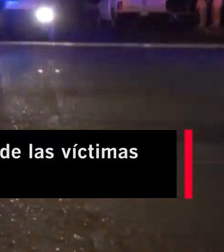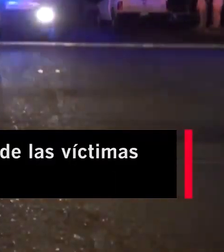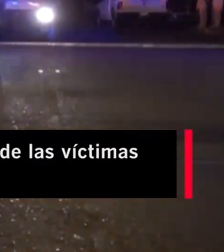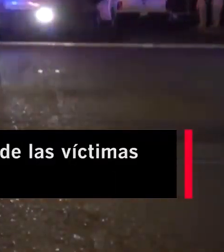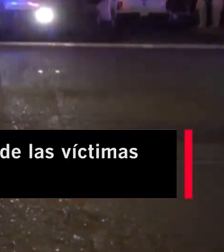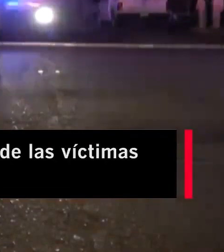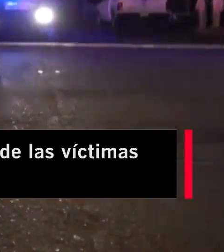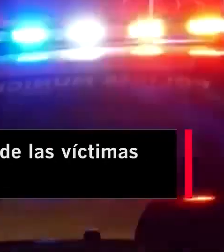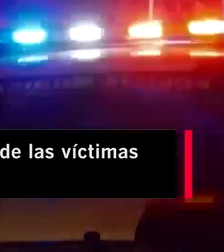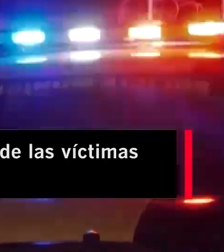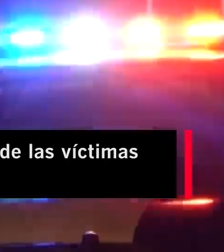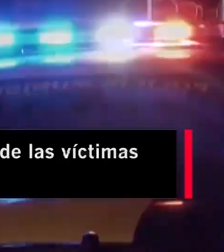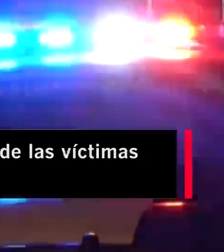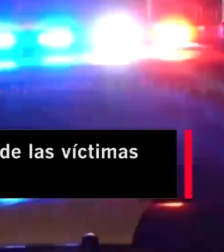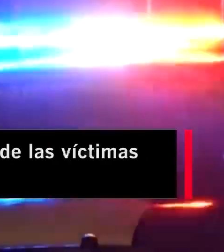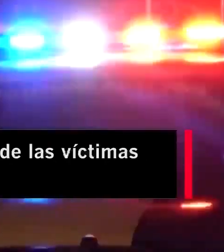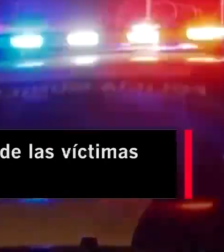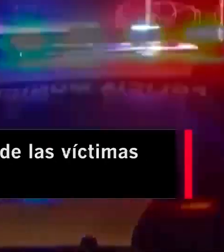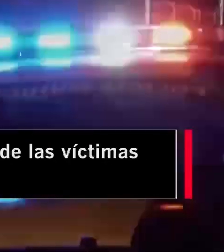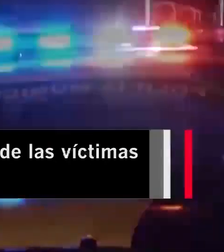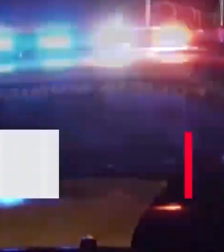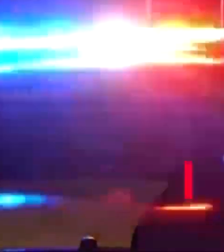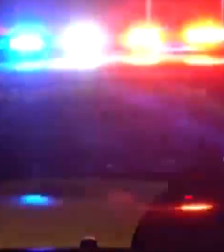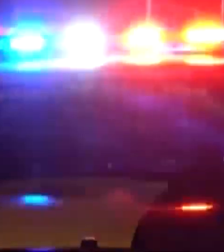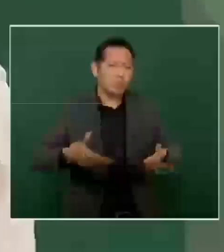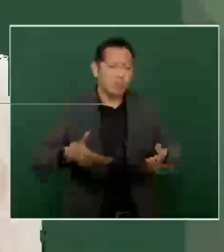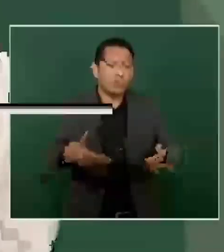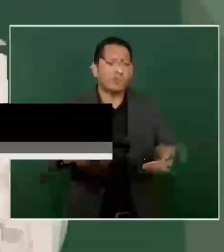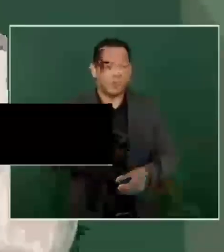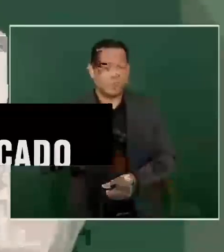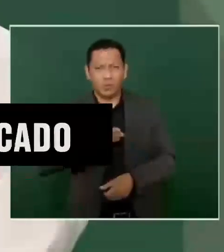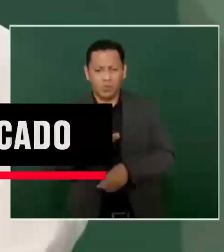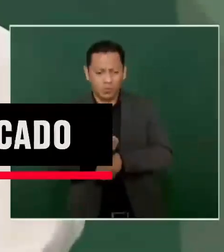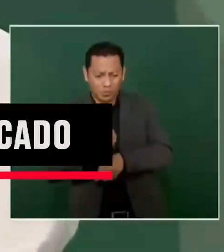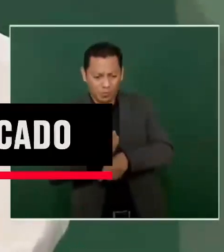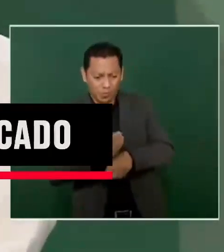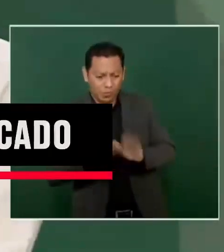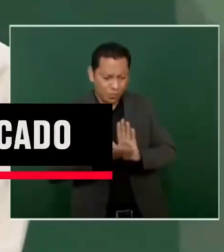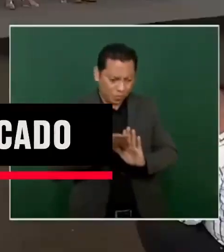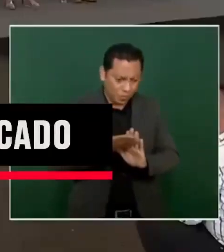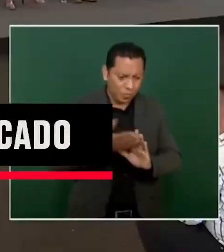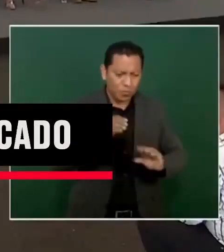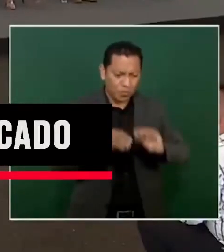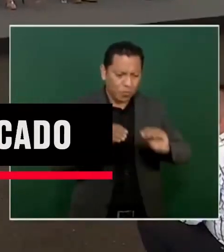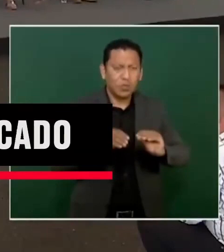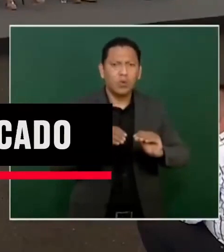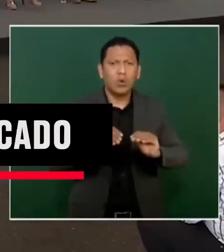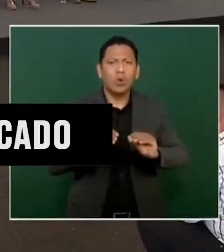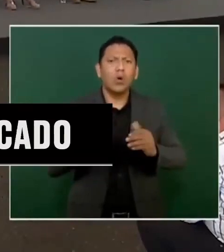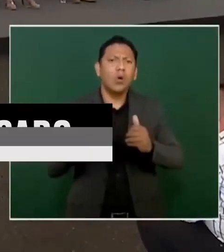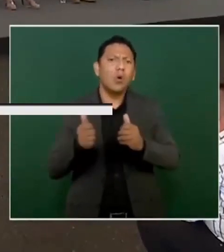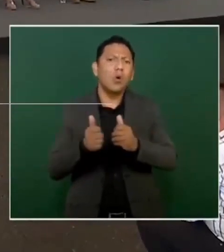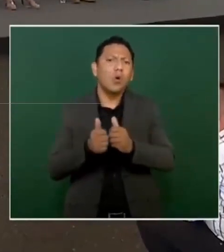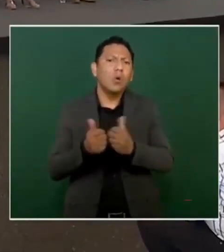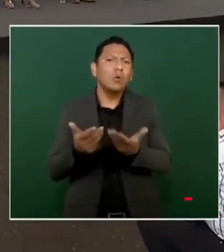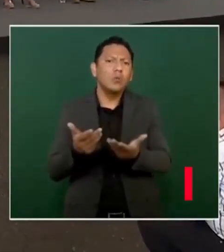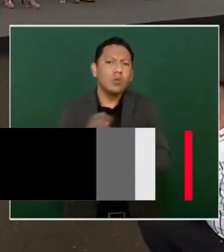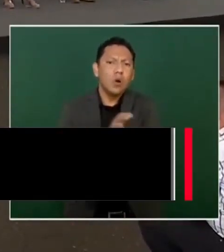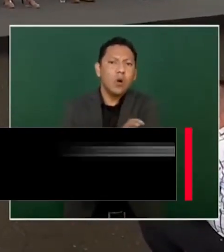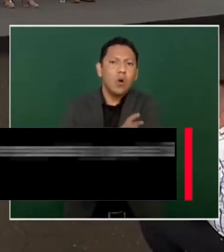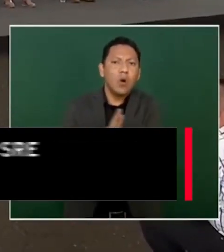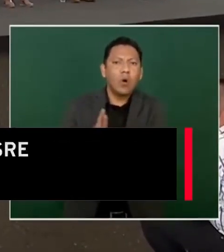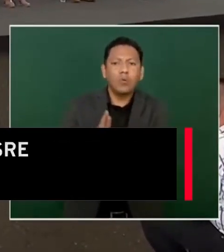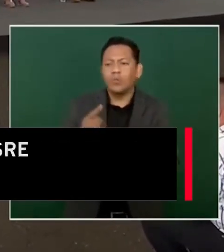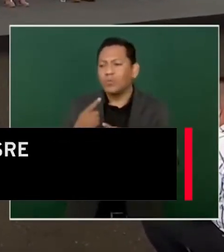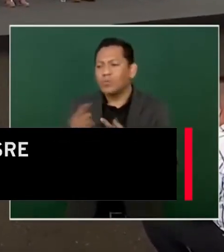A las familias De las víctimas De estos atentados López Obrador Responde Con un comunicado El